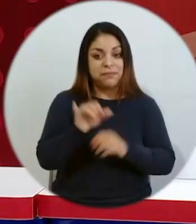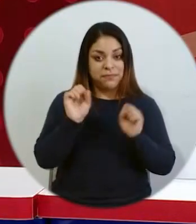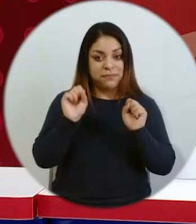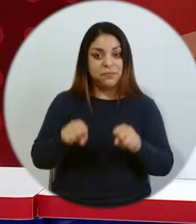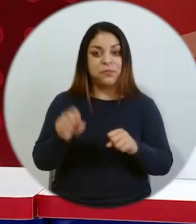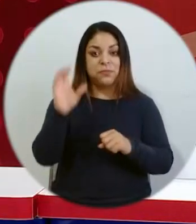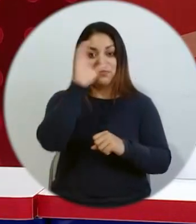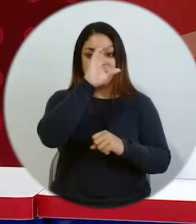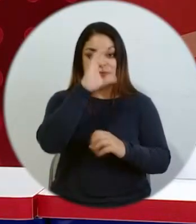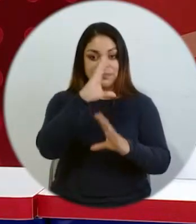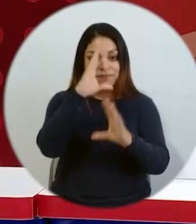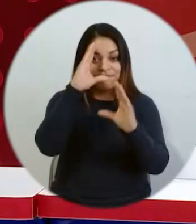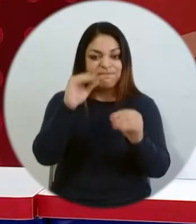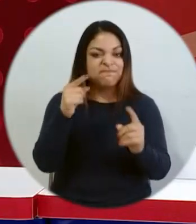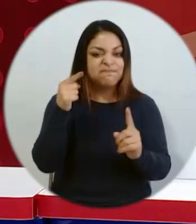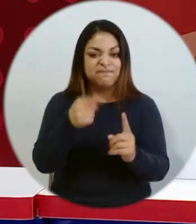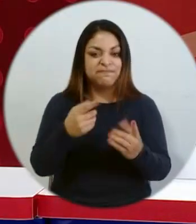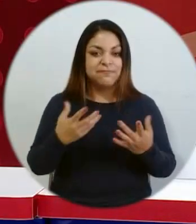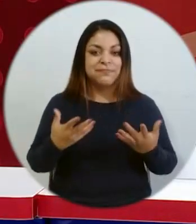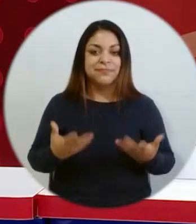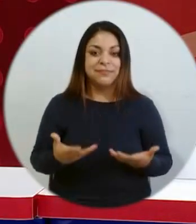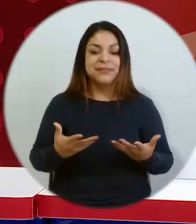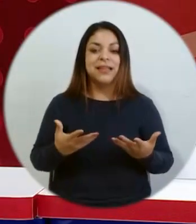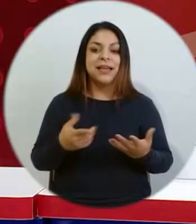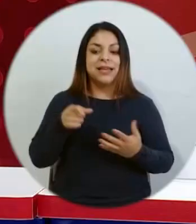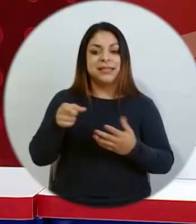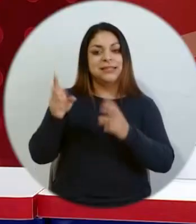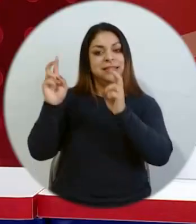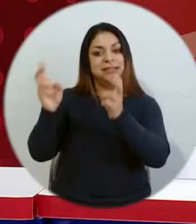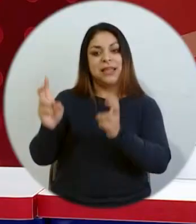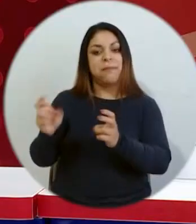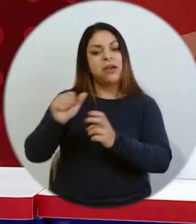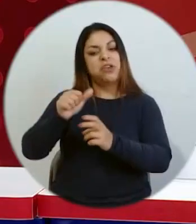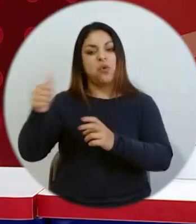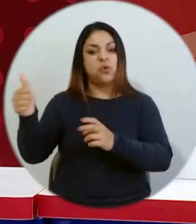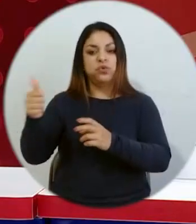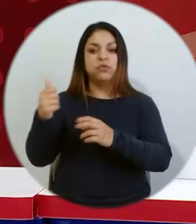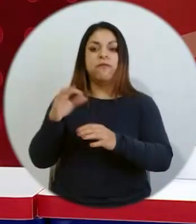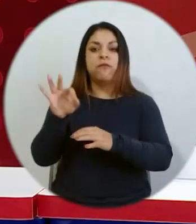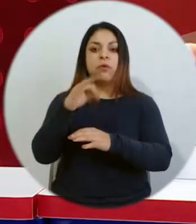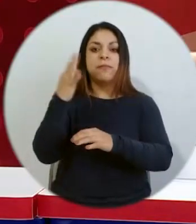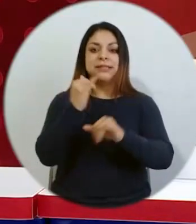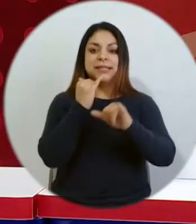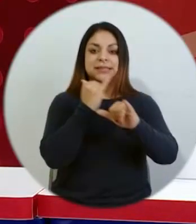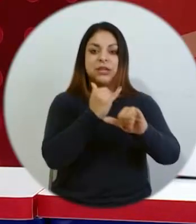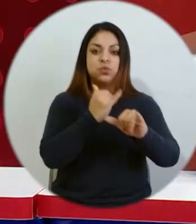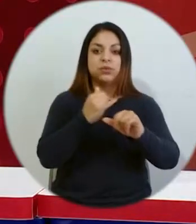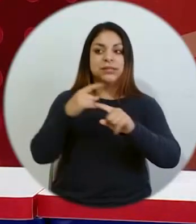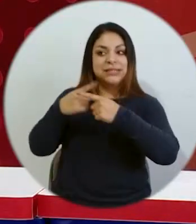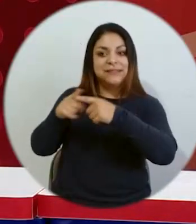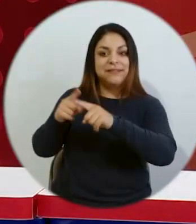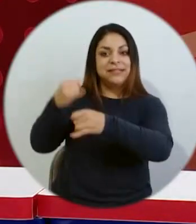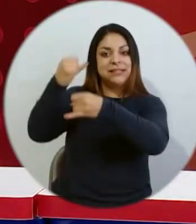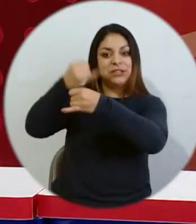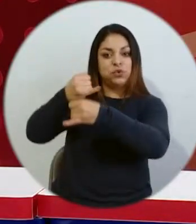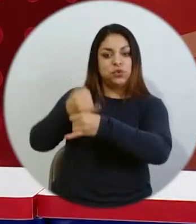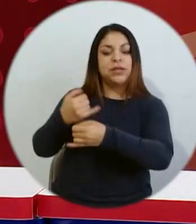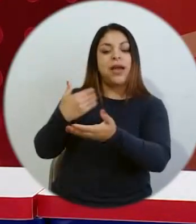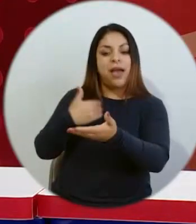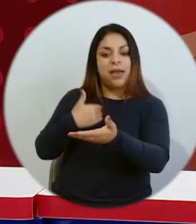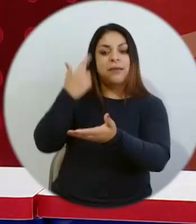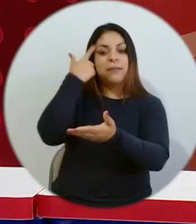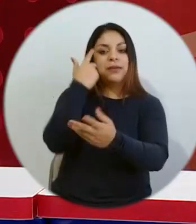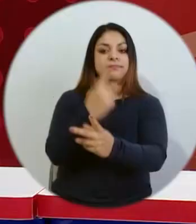www.unacomunica.una.ac.cr. También puede buscar información sobre este tema y los mecanismos de denuncia pues en las diferentes instituciones que cuenta el